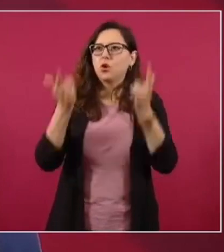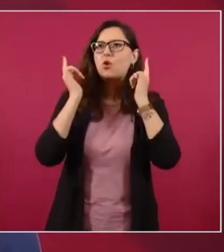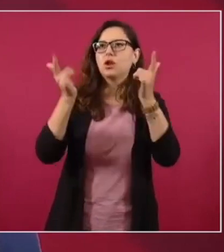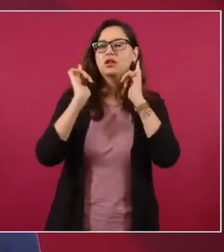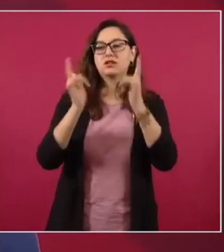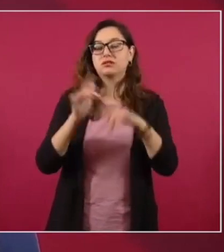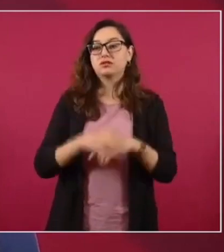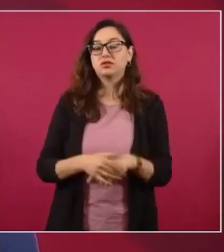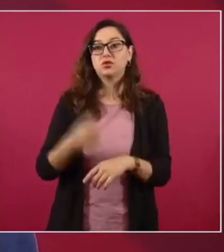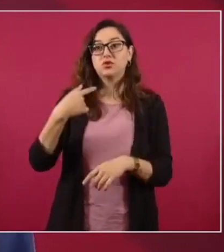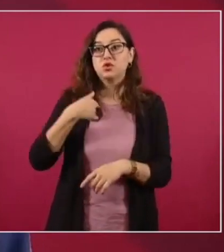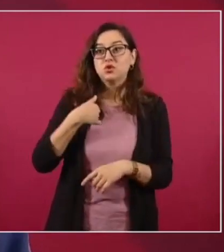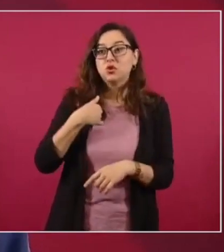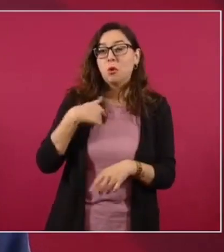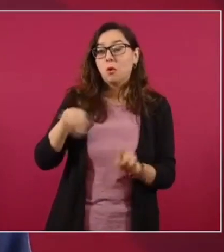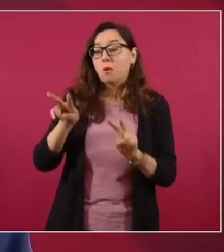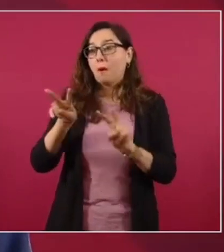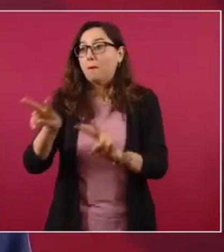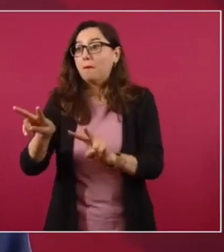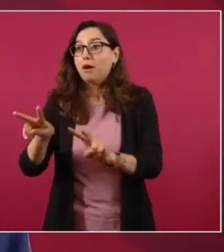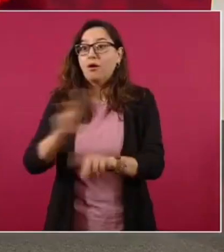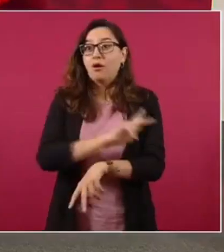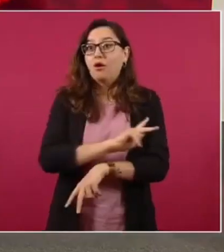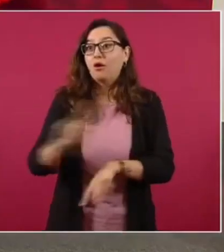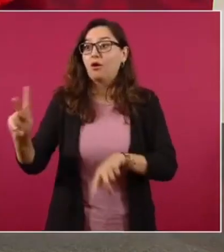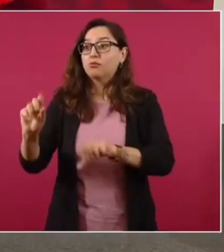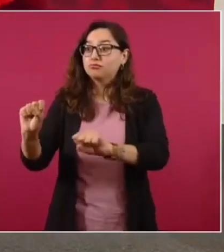al presidente Biden